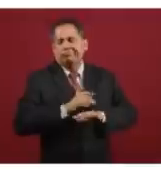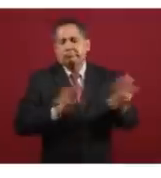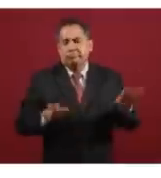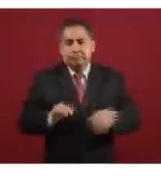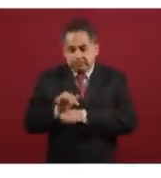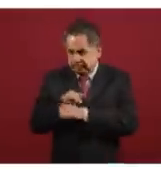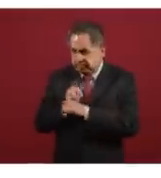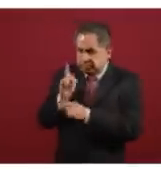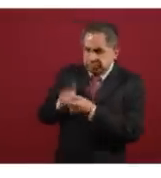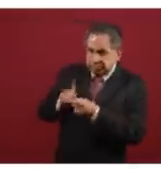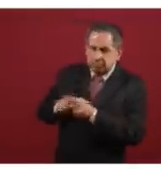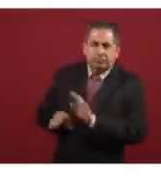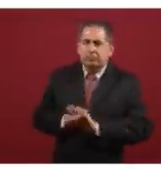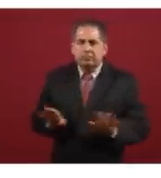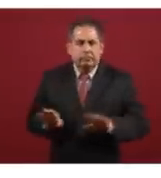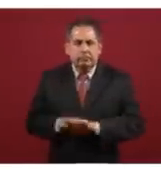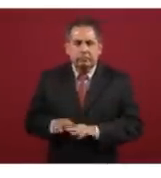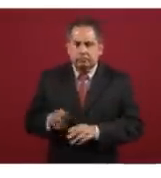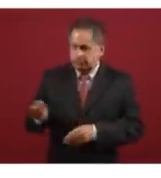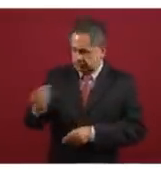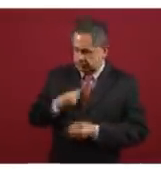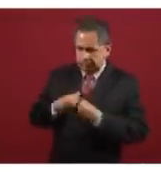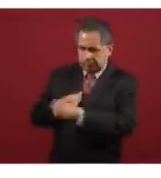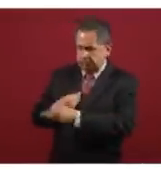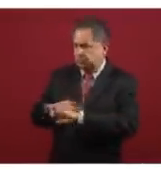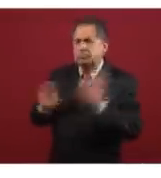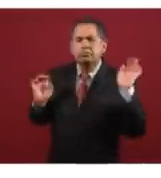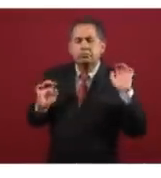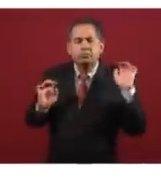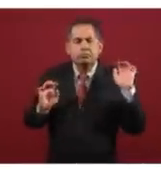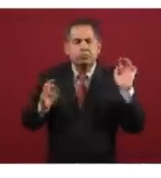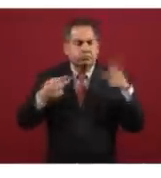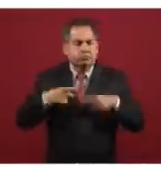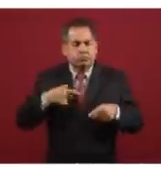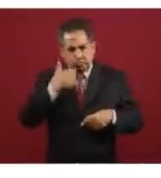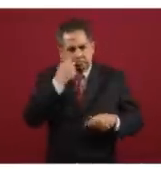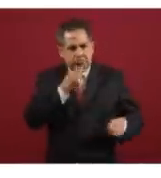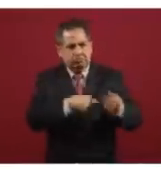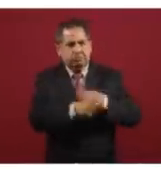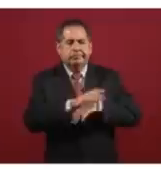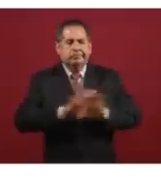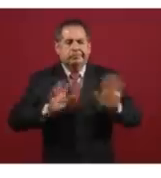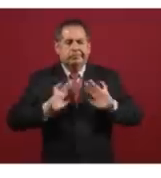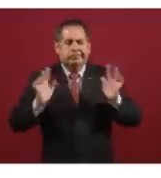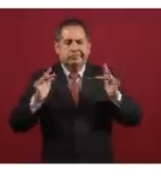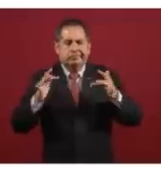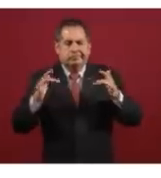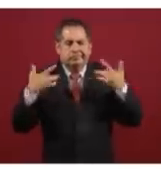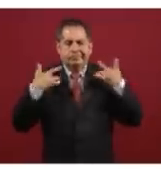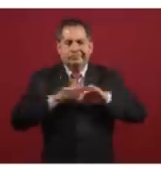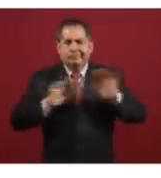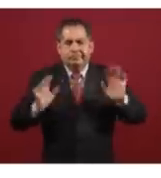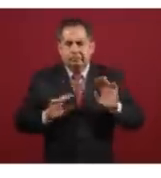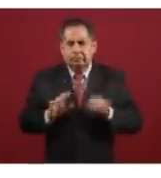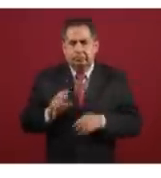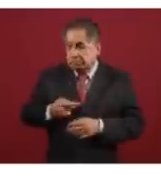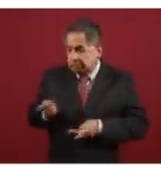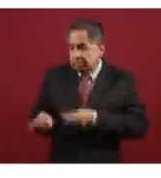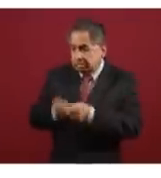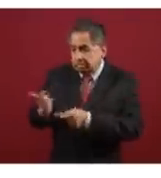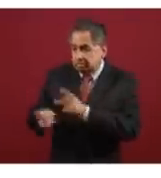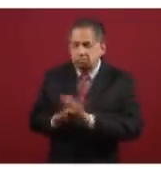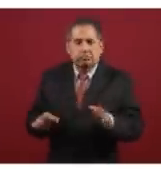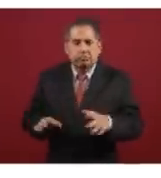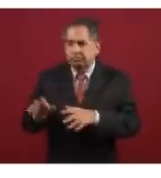investiga el origen de ese armamento. Si la ciudadanía quiere canjear esa arma, no se le pregunta, y también se